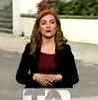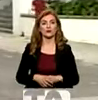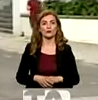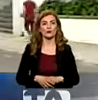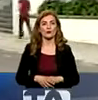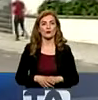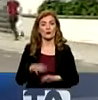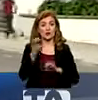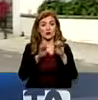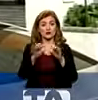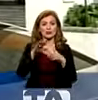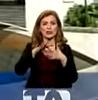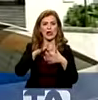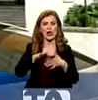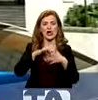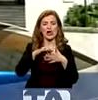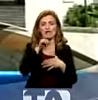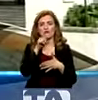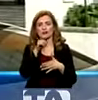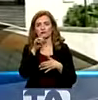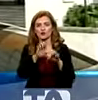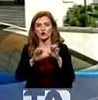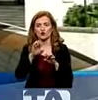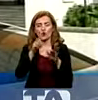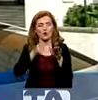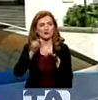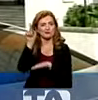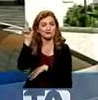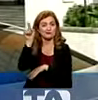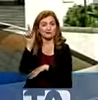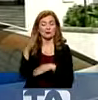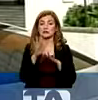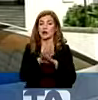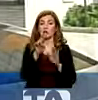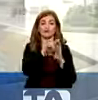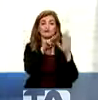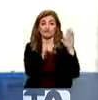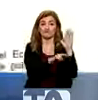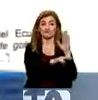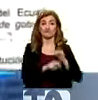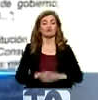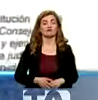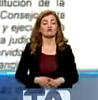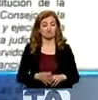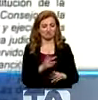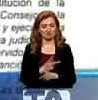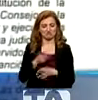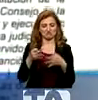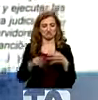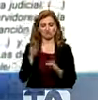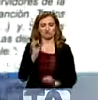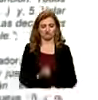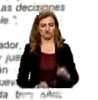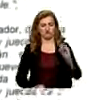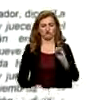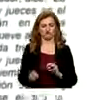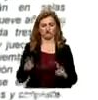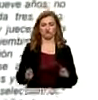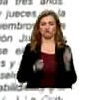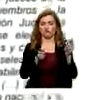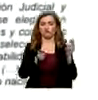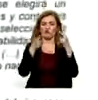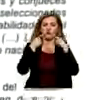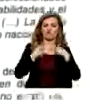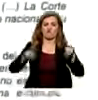La pendiente evaluación de los jueces y conjueces de la Corte Nacional de Justicia ya tiene reglamento. El Consejo de la Judicatura lo emitió el 19 de